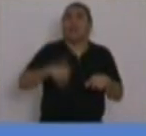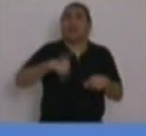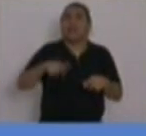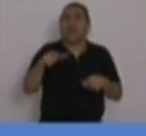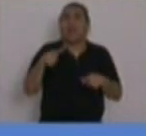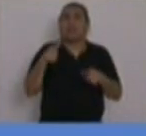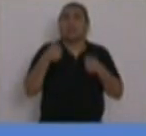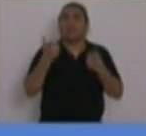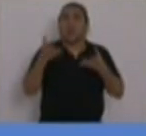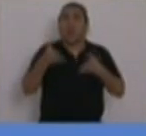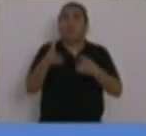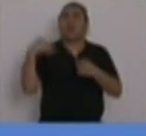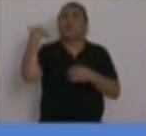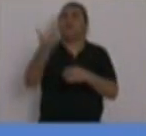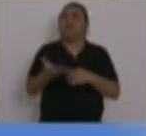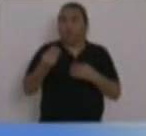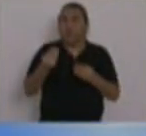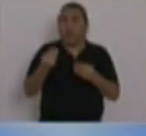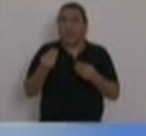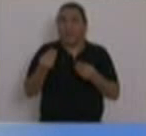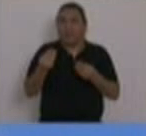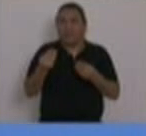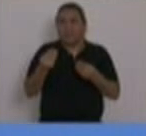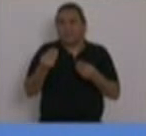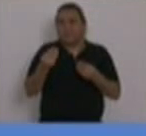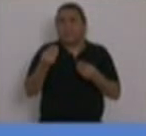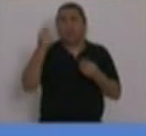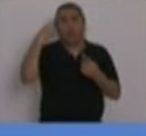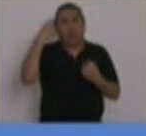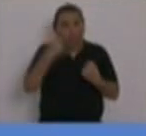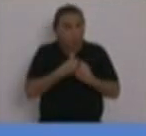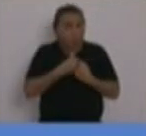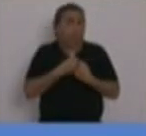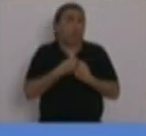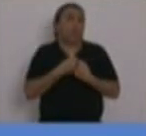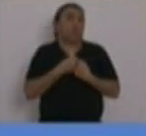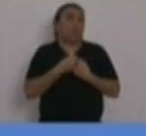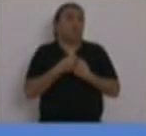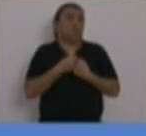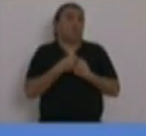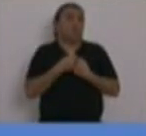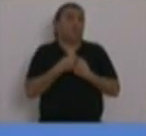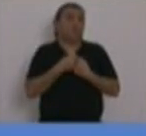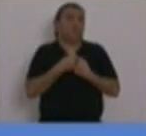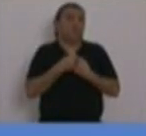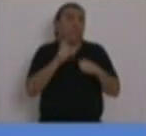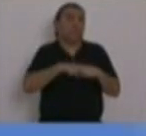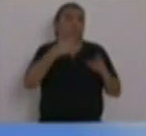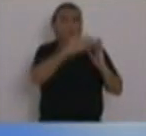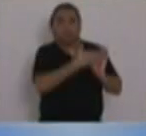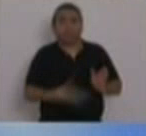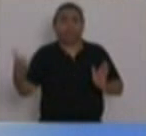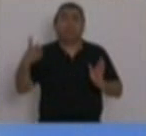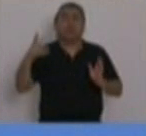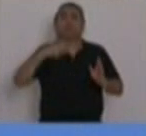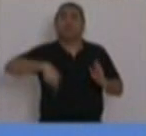los mercados internacionales y la verdad que había que cumplir con los compromisos. Después uno podrá discutir si está de acuerdo al destino